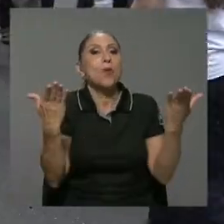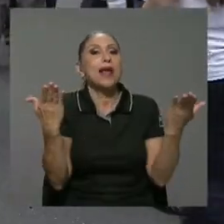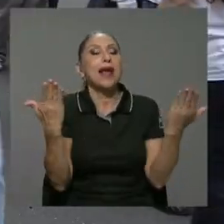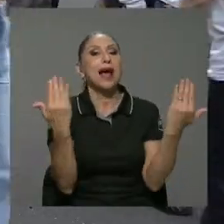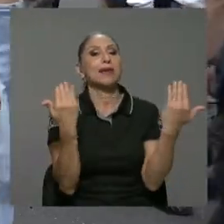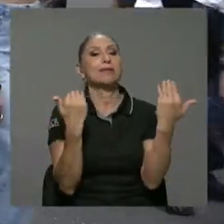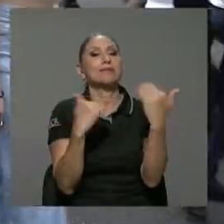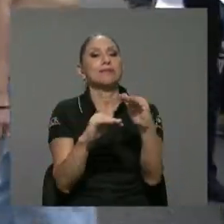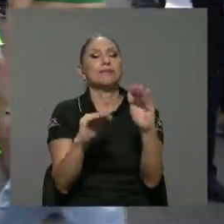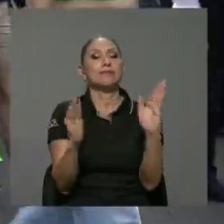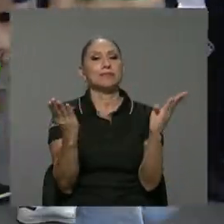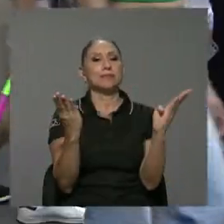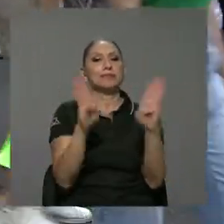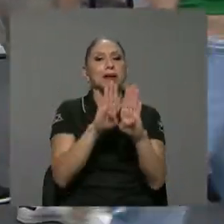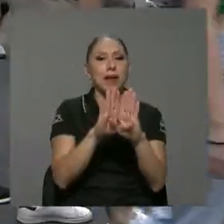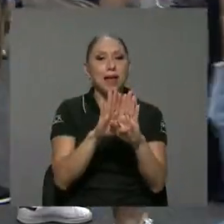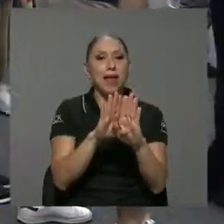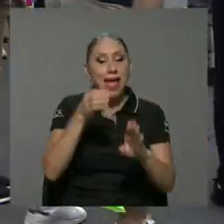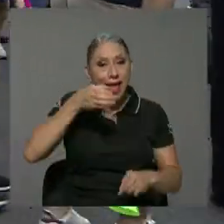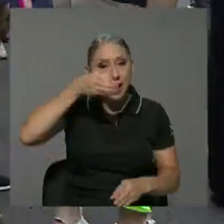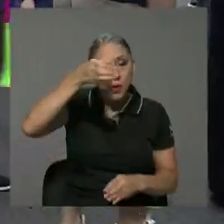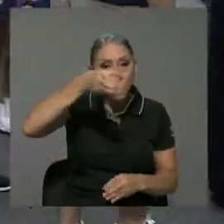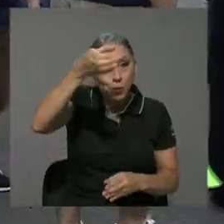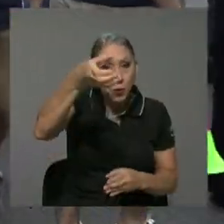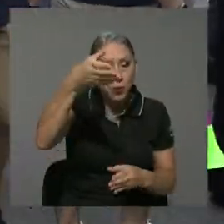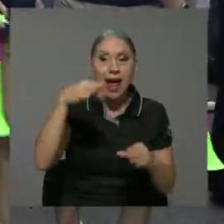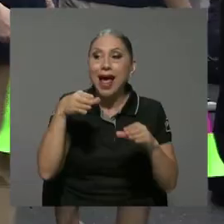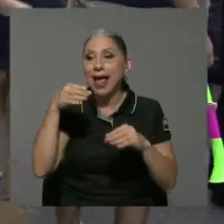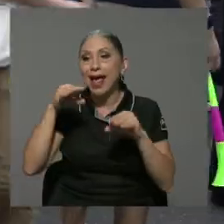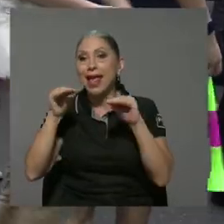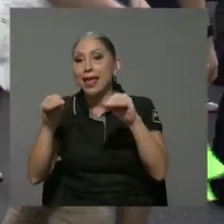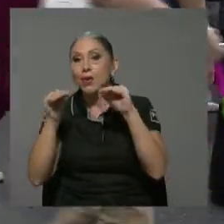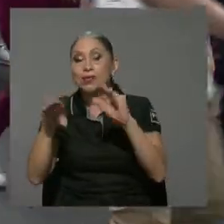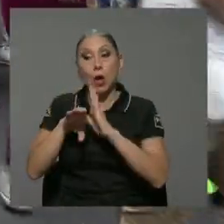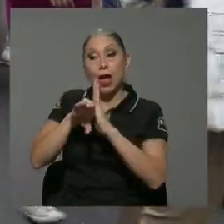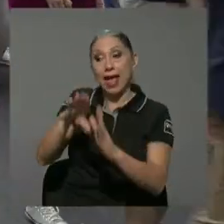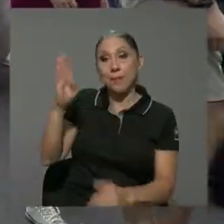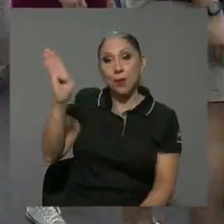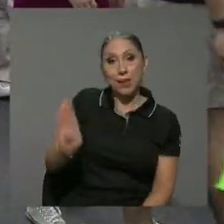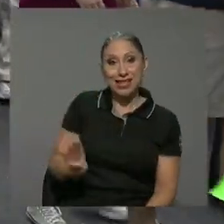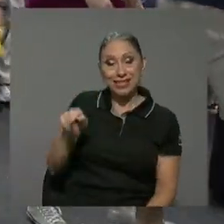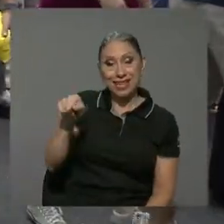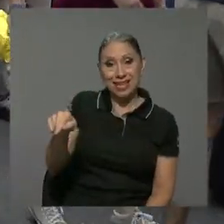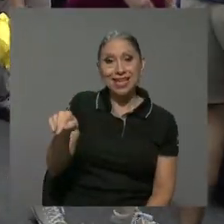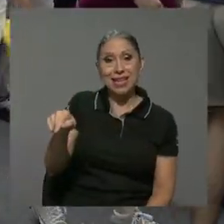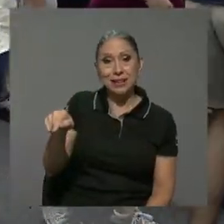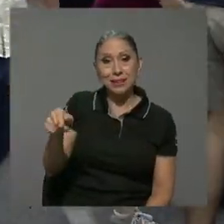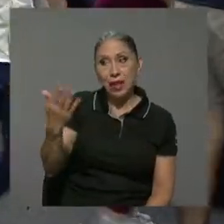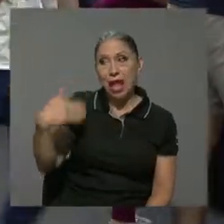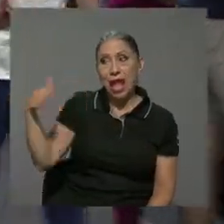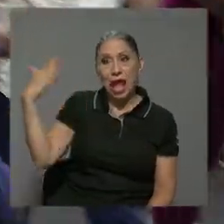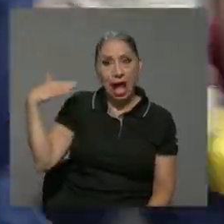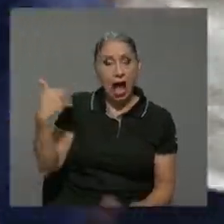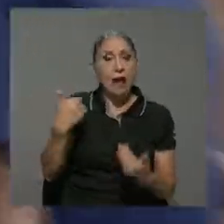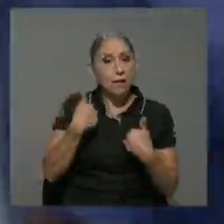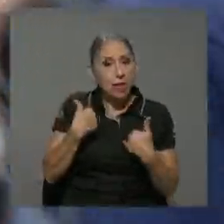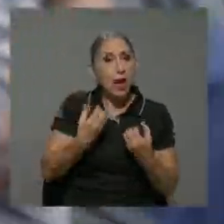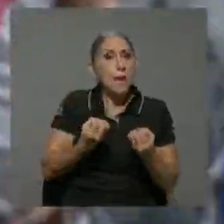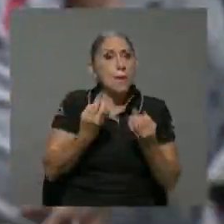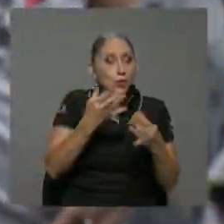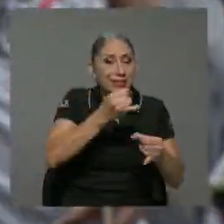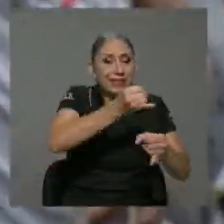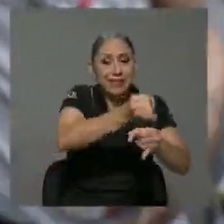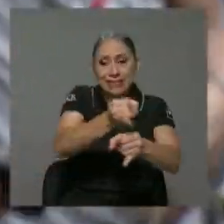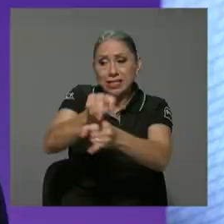en educación, ¿verdad? Y en ministerios. Por ejemplo, en Brasil había toda una institucionalidad vinculada con